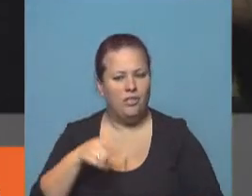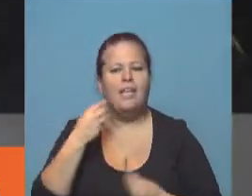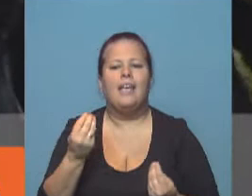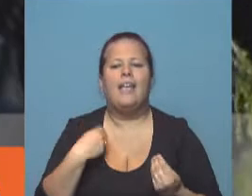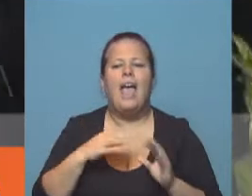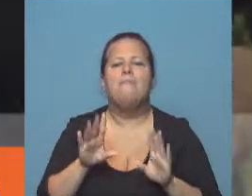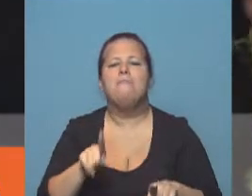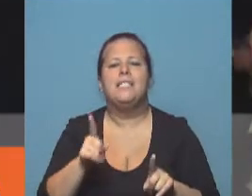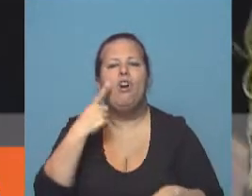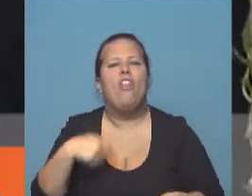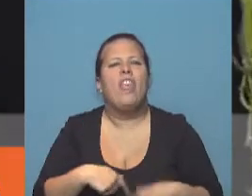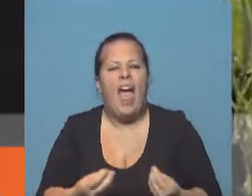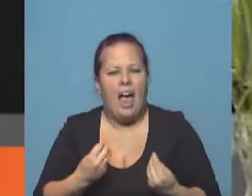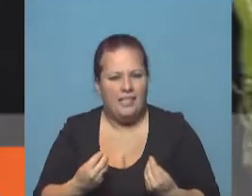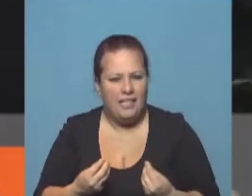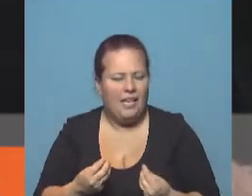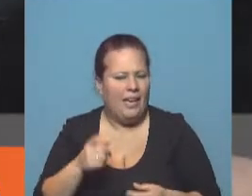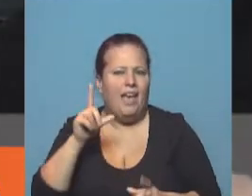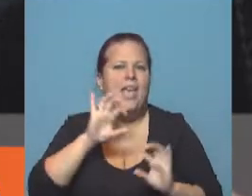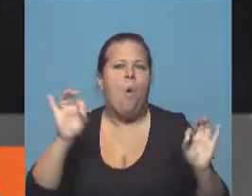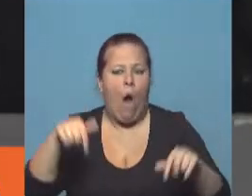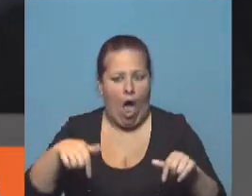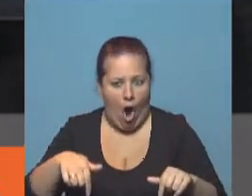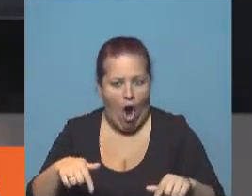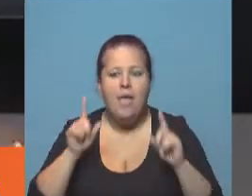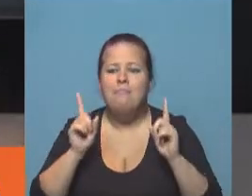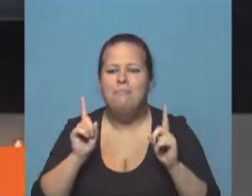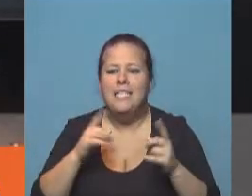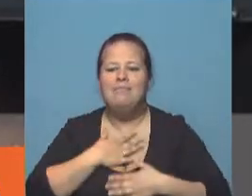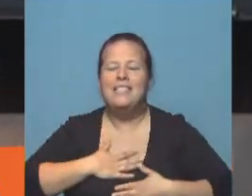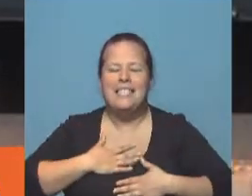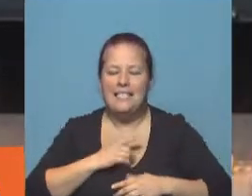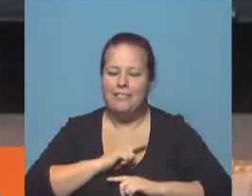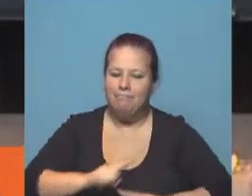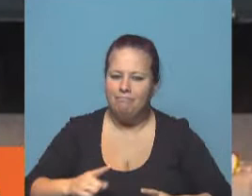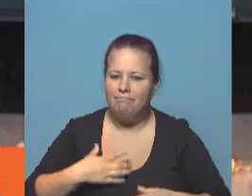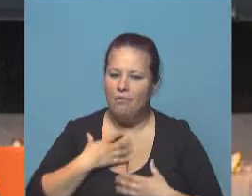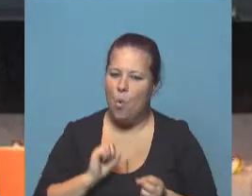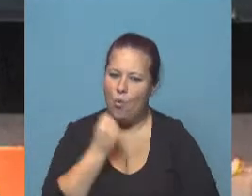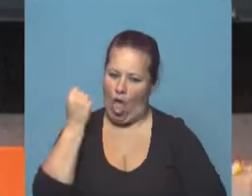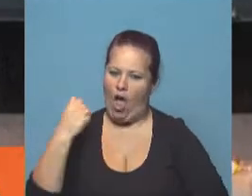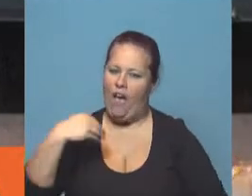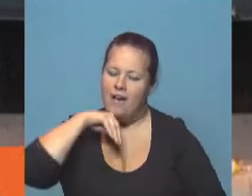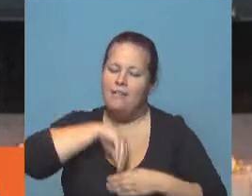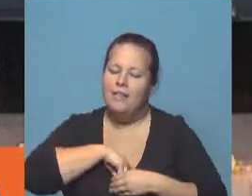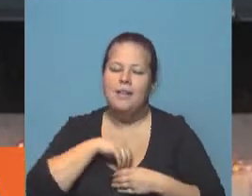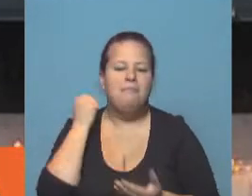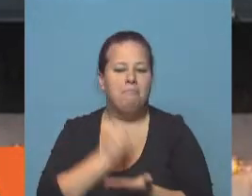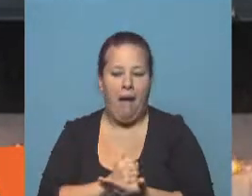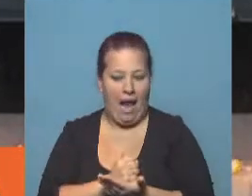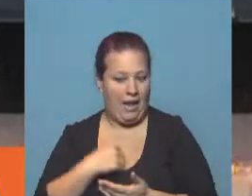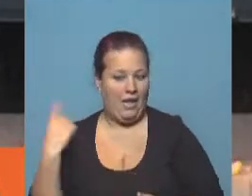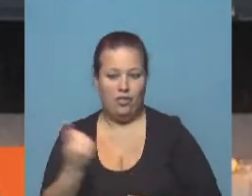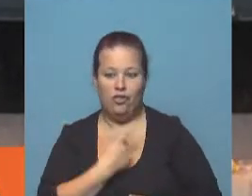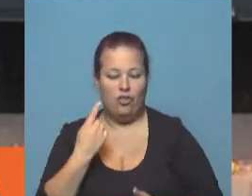estábamos haciendo ese lunes tan similar a hoy, con la misma sensación de impotencia que permanece marcada en el corazón